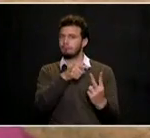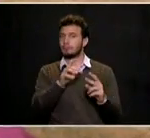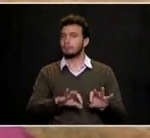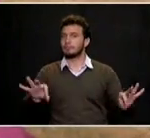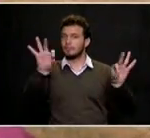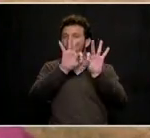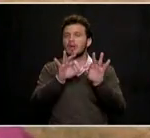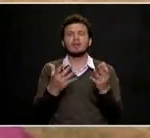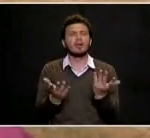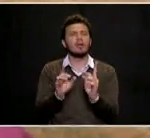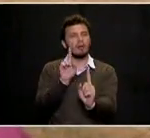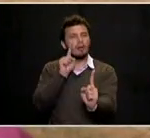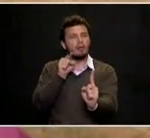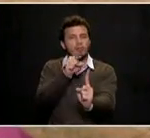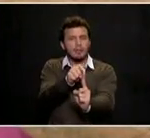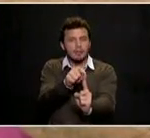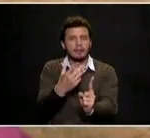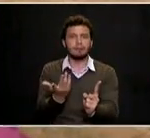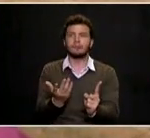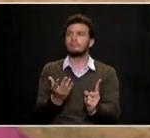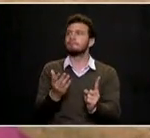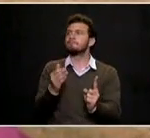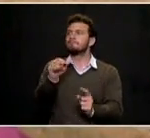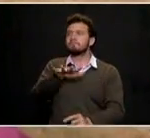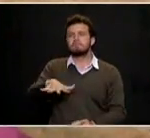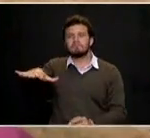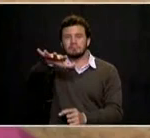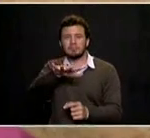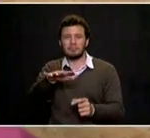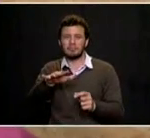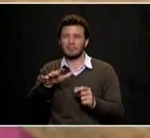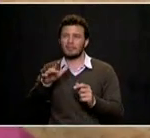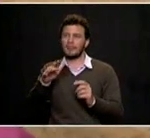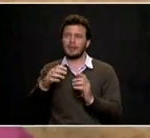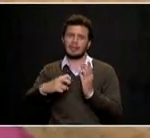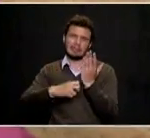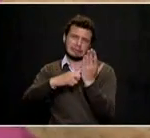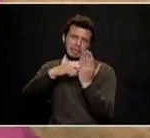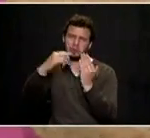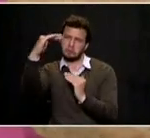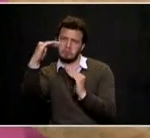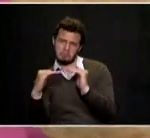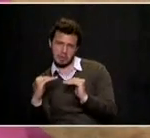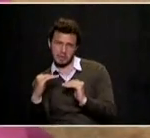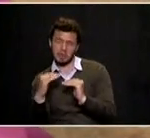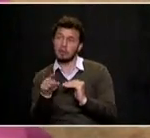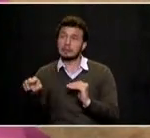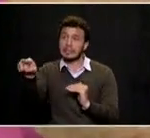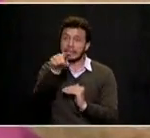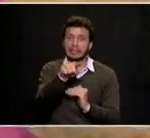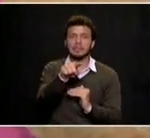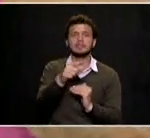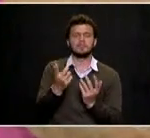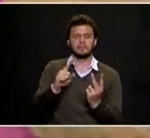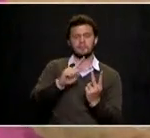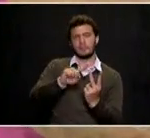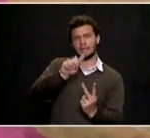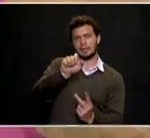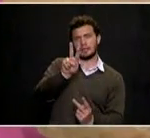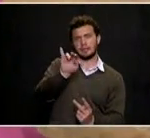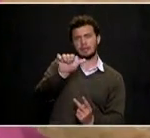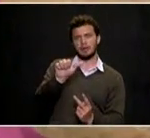destino a las clases más populares menos favorecidas xàbia salud se encarga de atender a 1.700.000